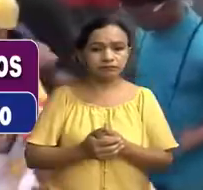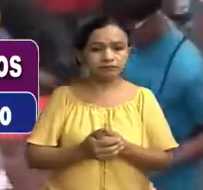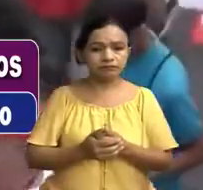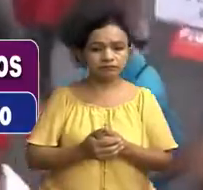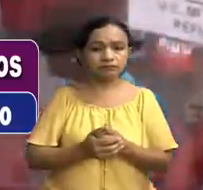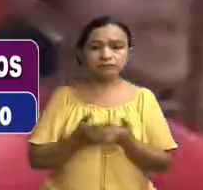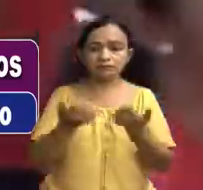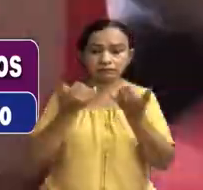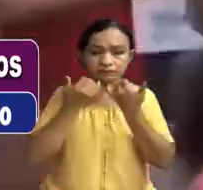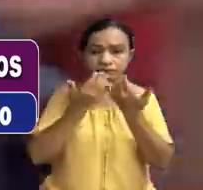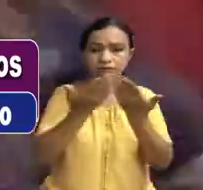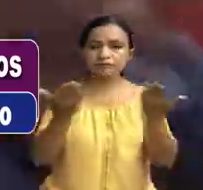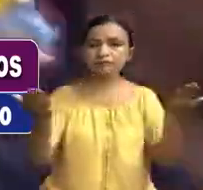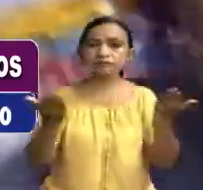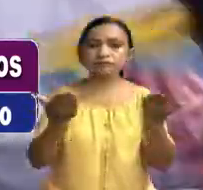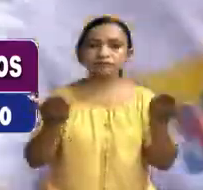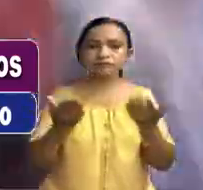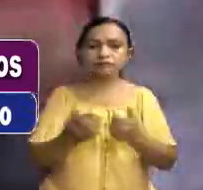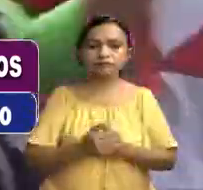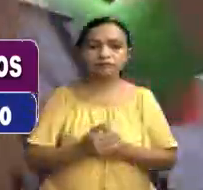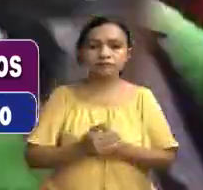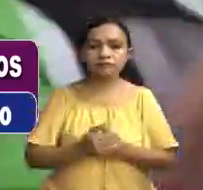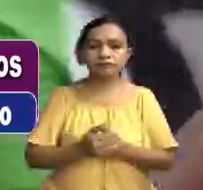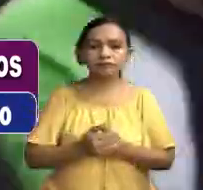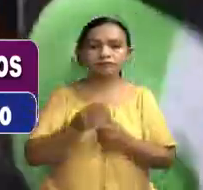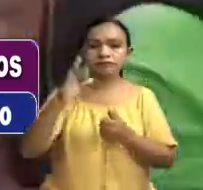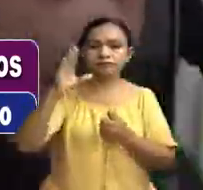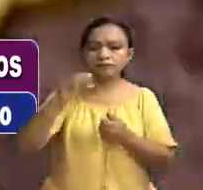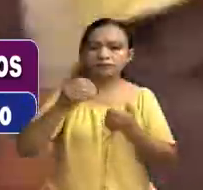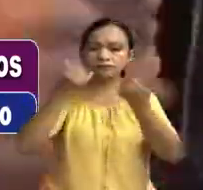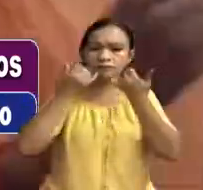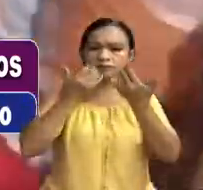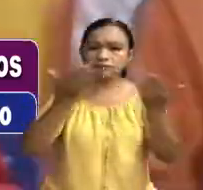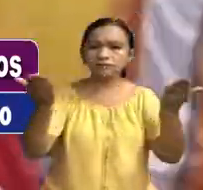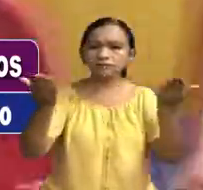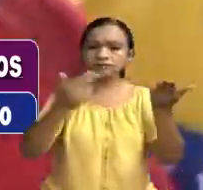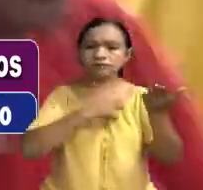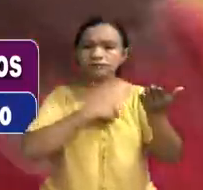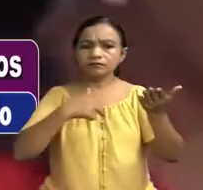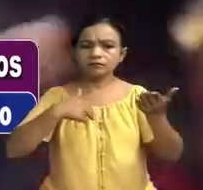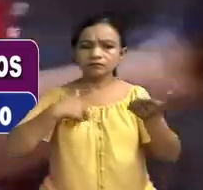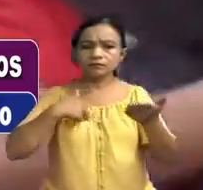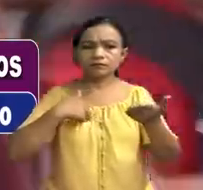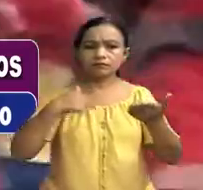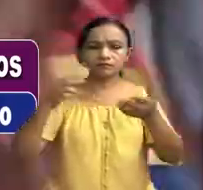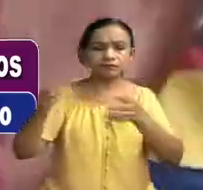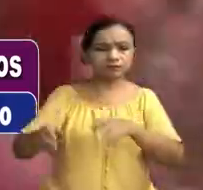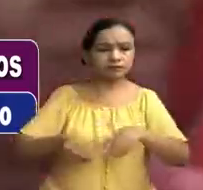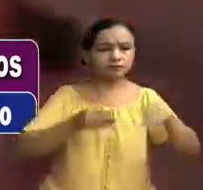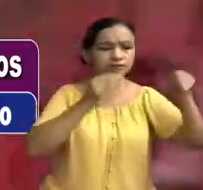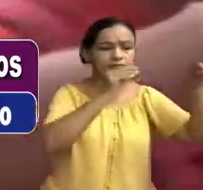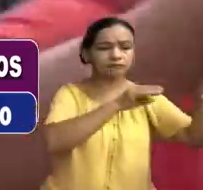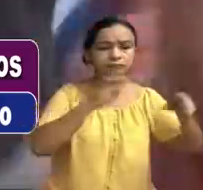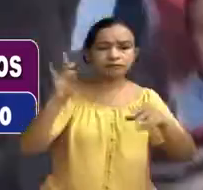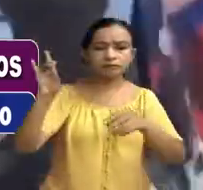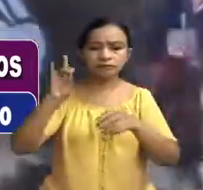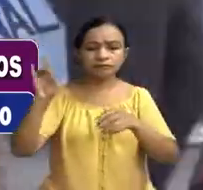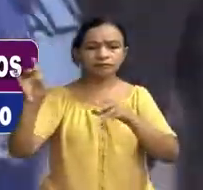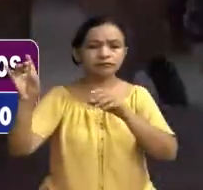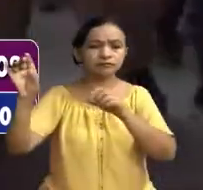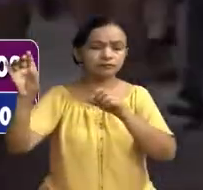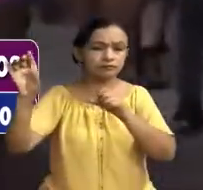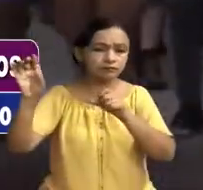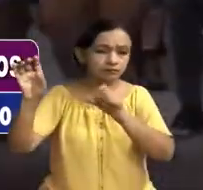apagón informativo. En principio, un apagón informativo sobre todo lo que está ocurriendo tanto en Haití, en Bolivia, en Ecuador,